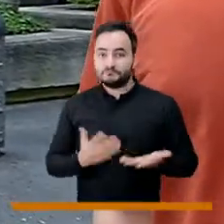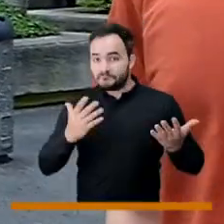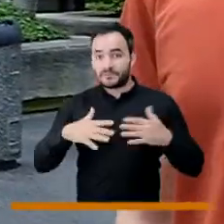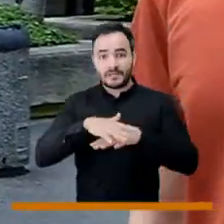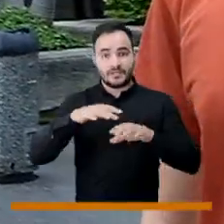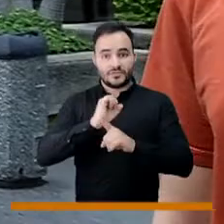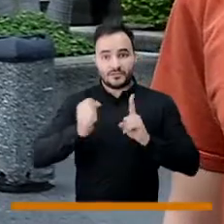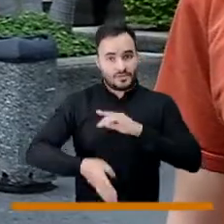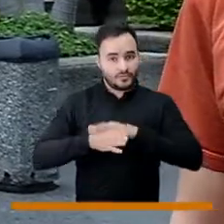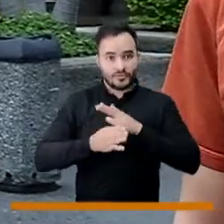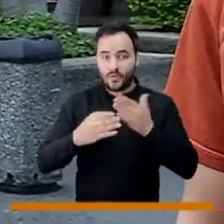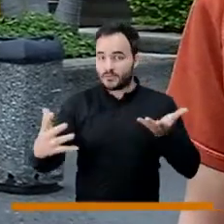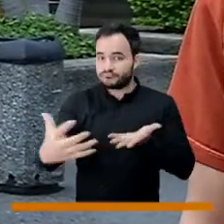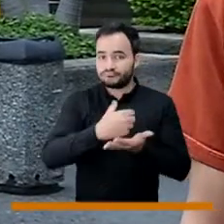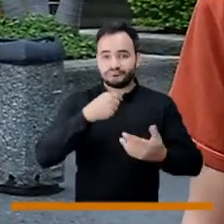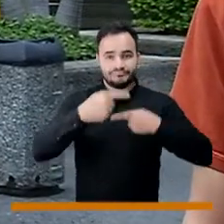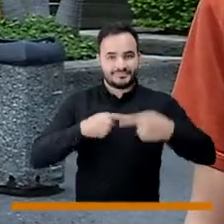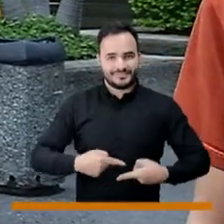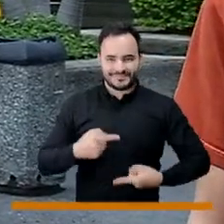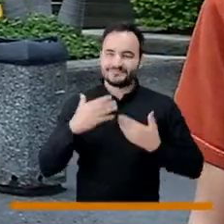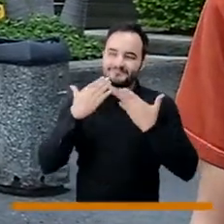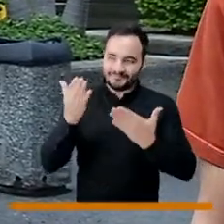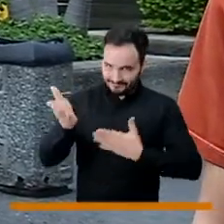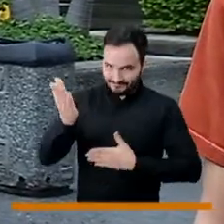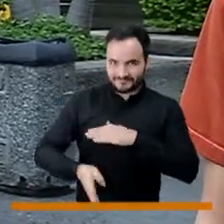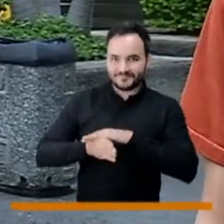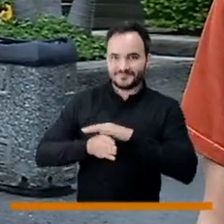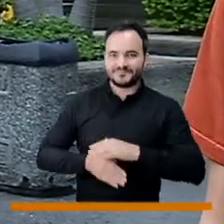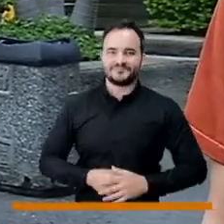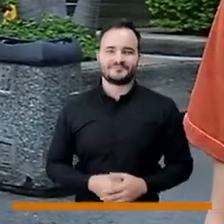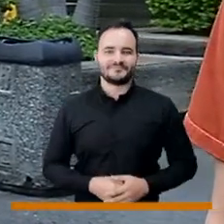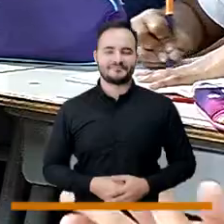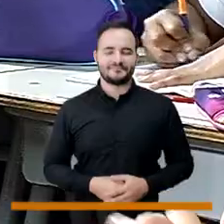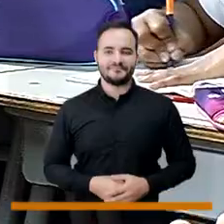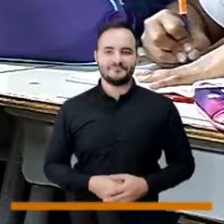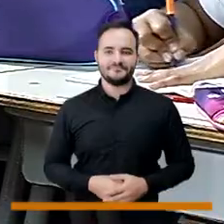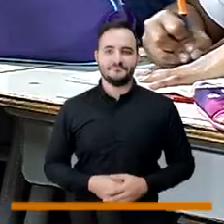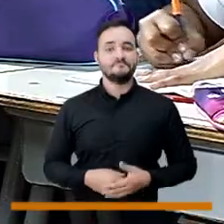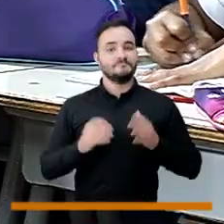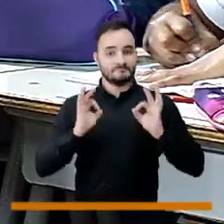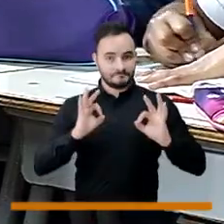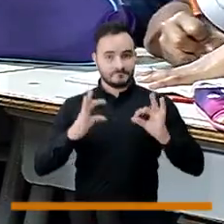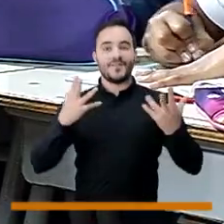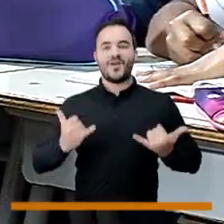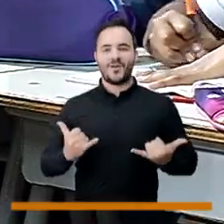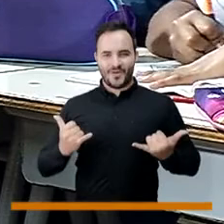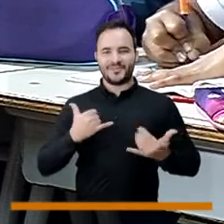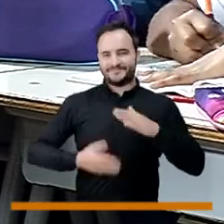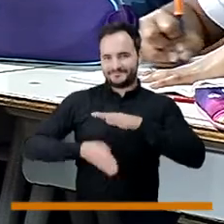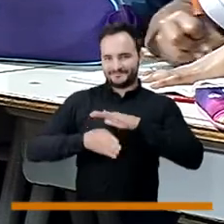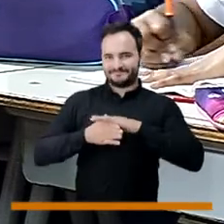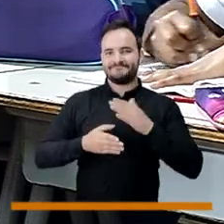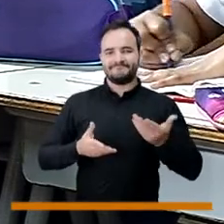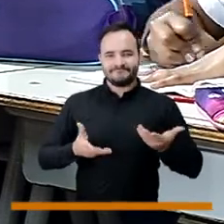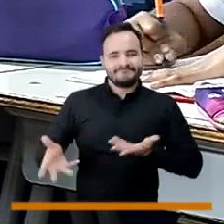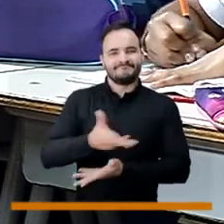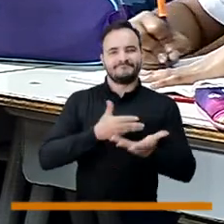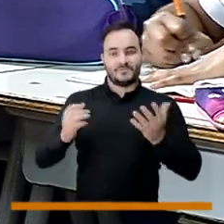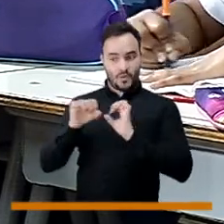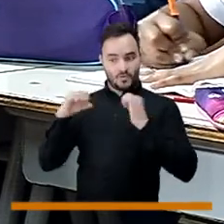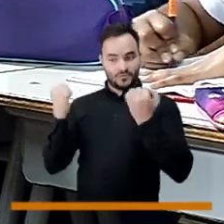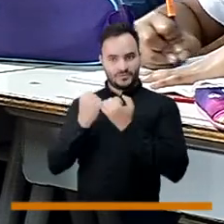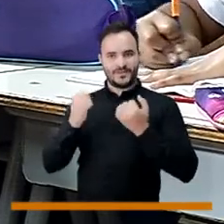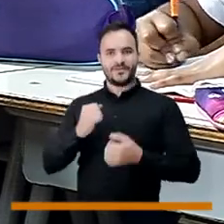sigue en redes sociales los estamos escuchando siga usted con la consigna está niveles y continuamos en este día en de